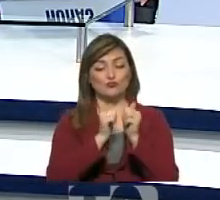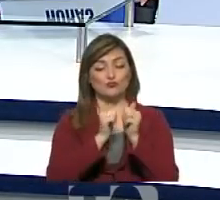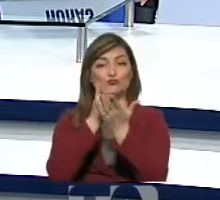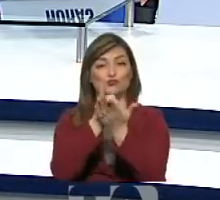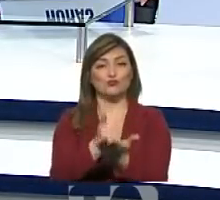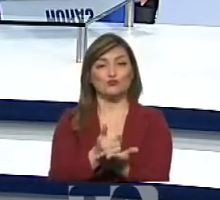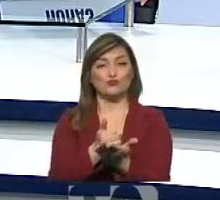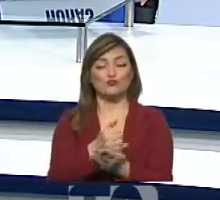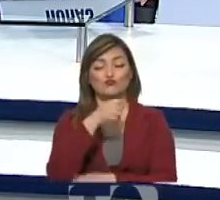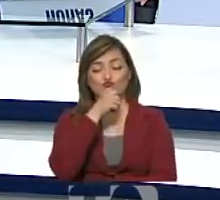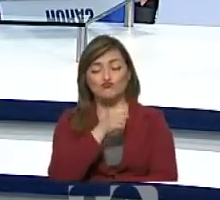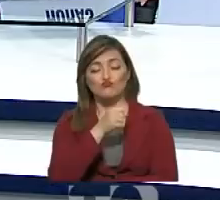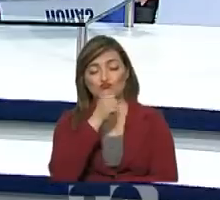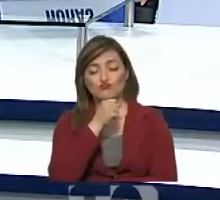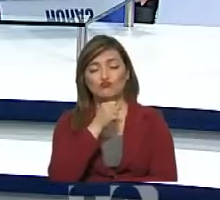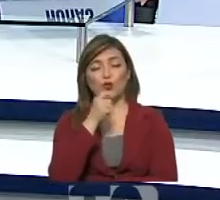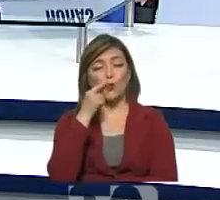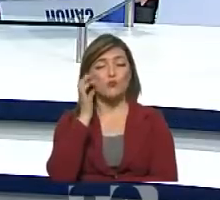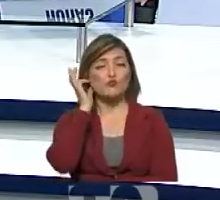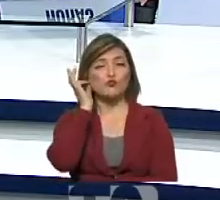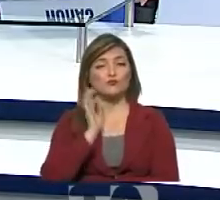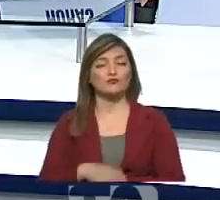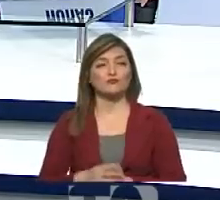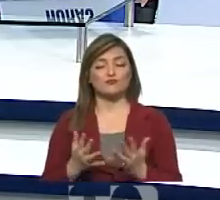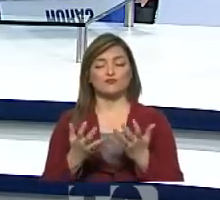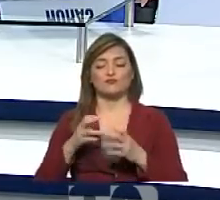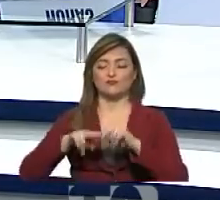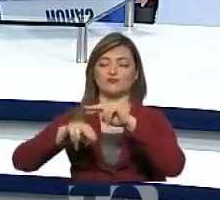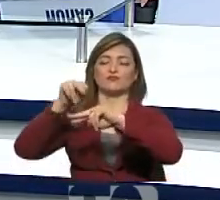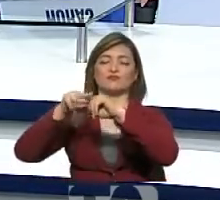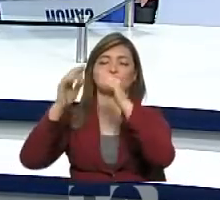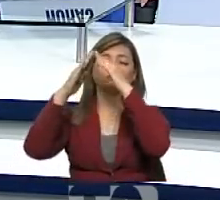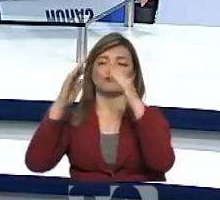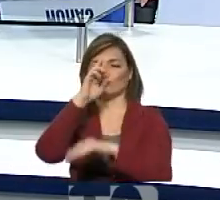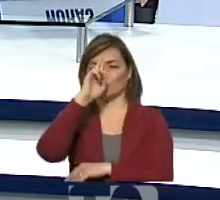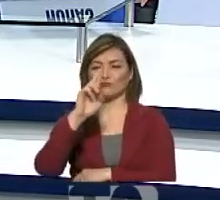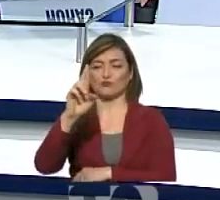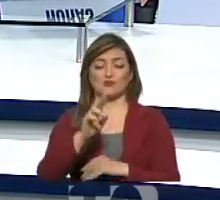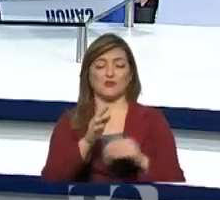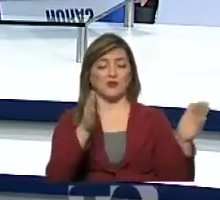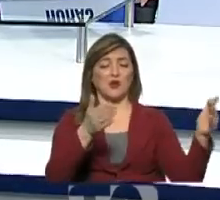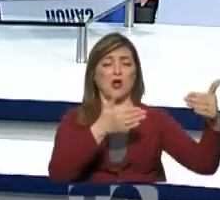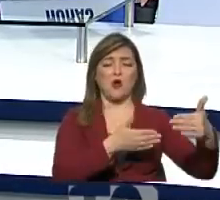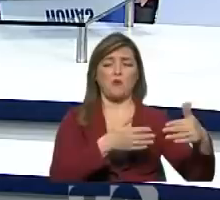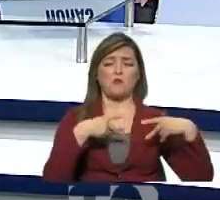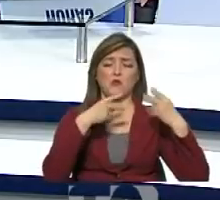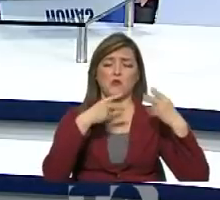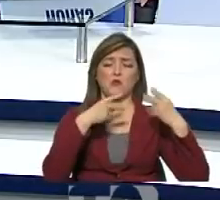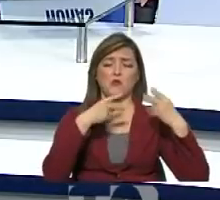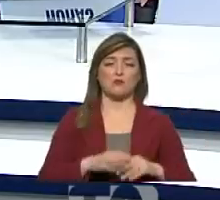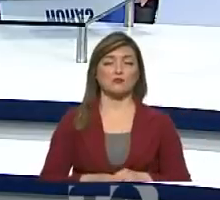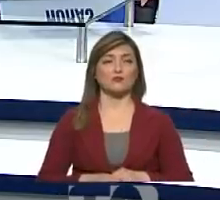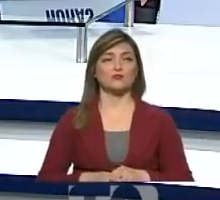a una pareja de adultos mayores. El anhelo es construir una casa digna que reemplace el viejo cajón de madera donde